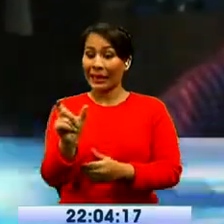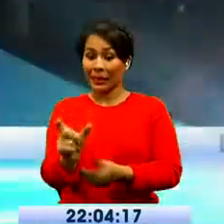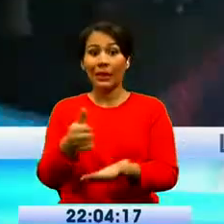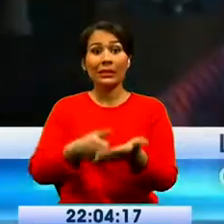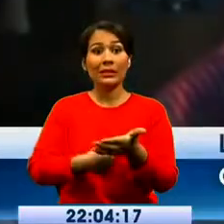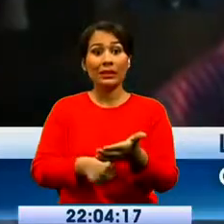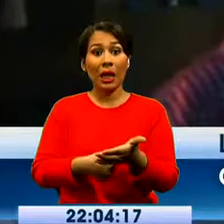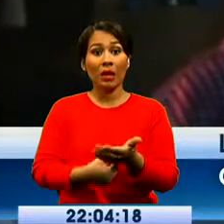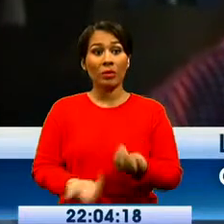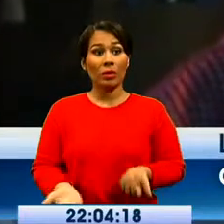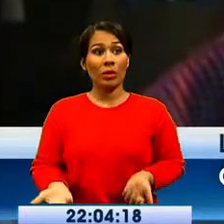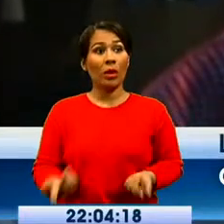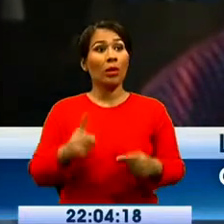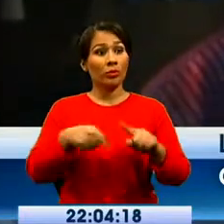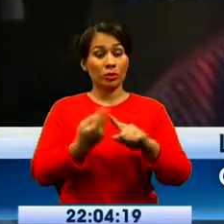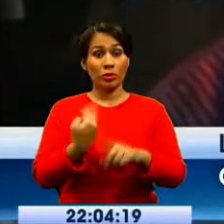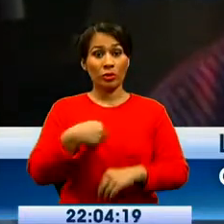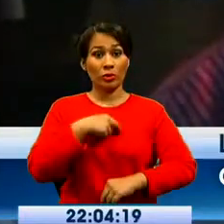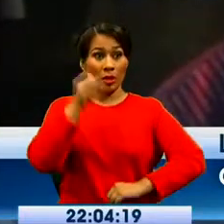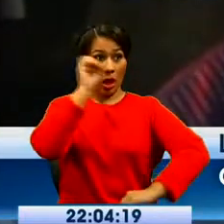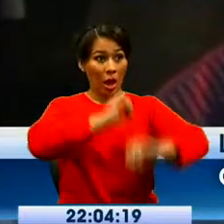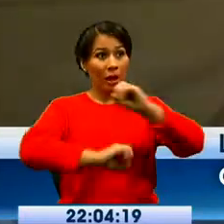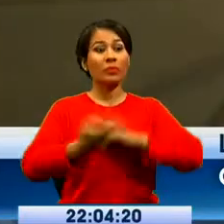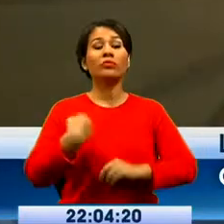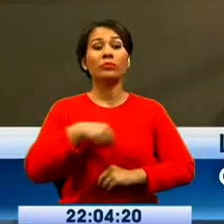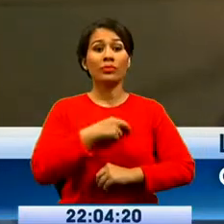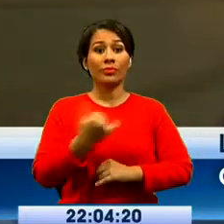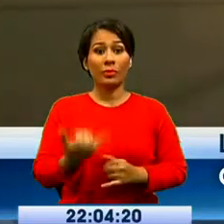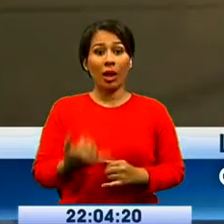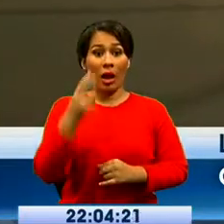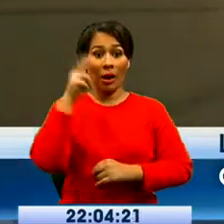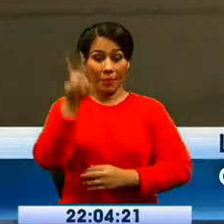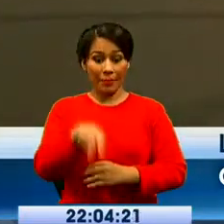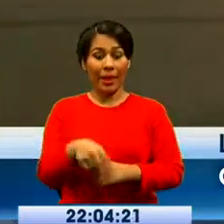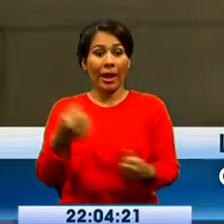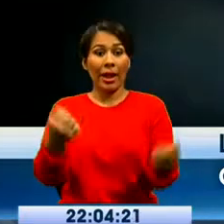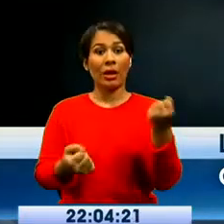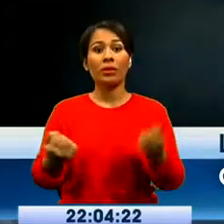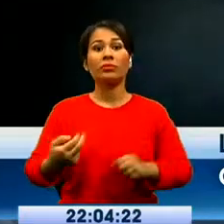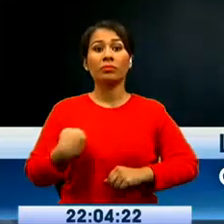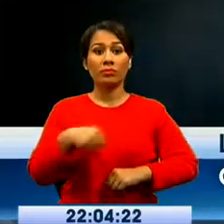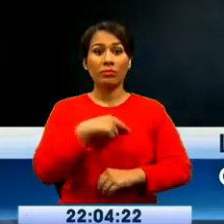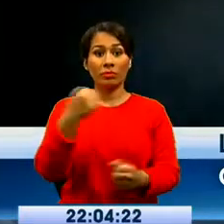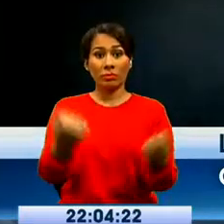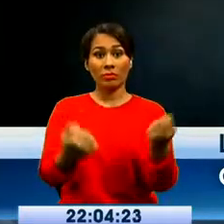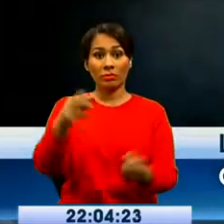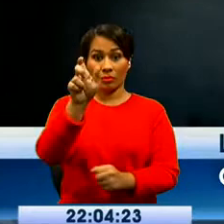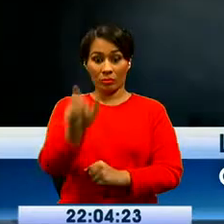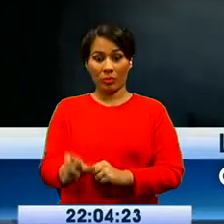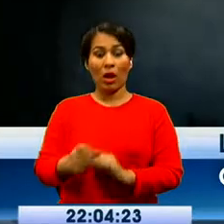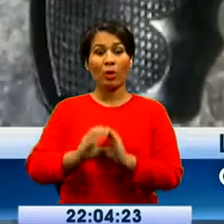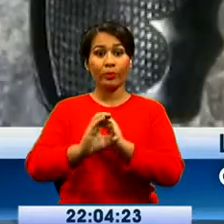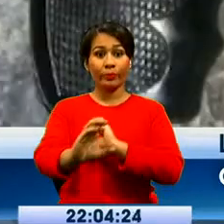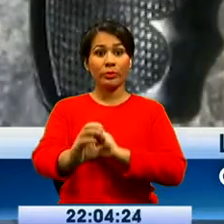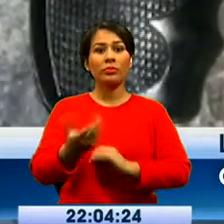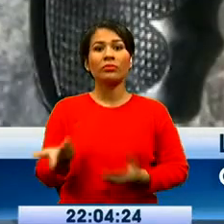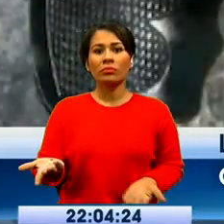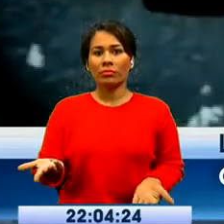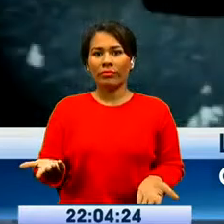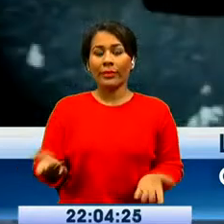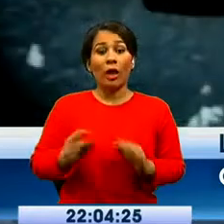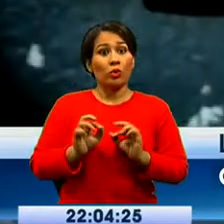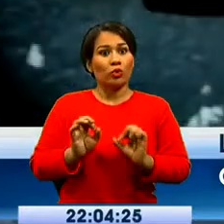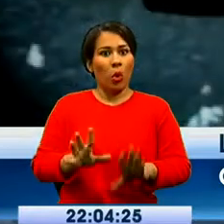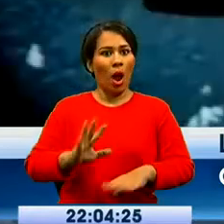hacer, como en este momento hemos hecho, es de hacerle revisar el carro. De acuerdo al conductor del bus, con esta acción policial se habría evitado un posible asalto